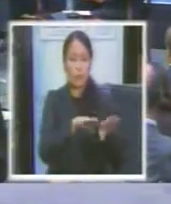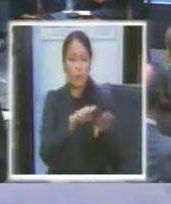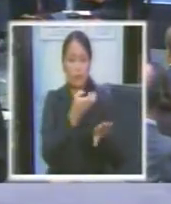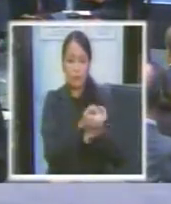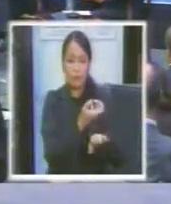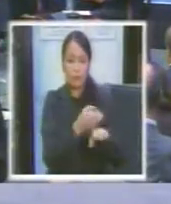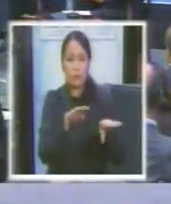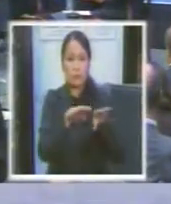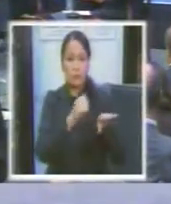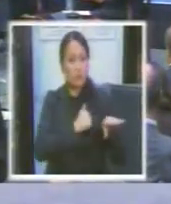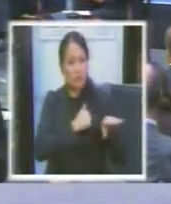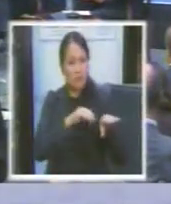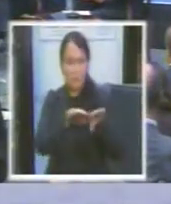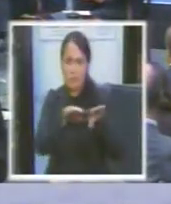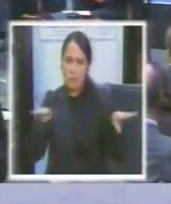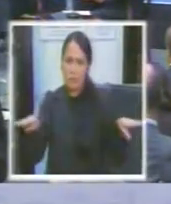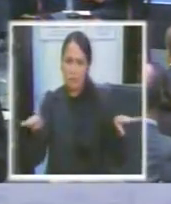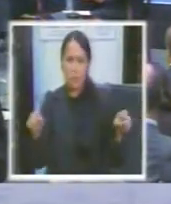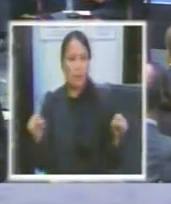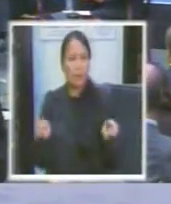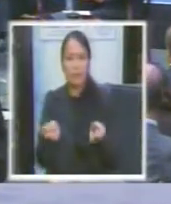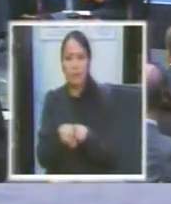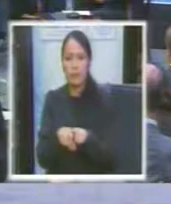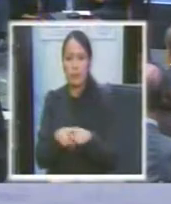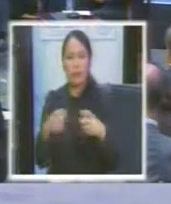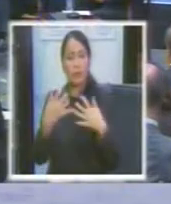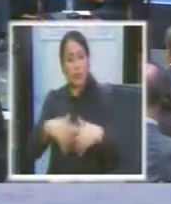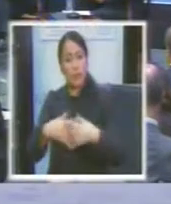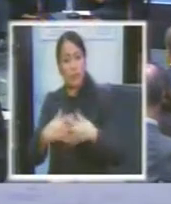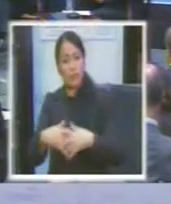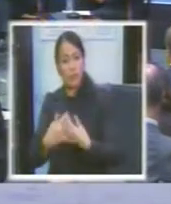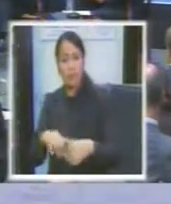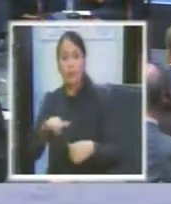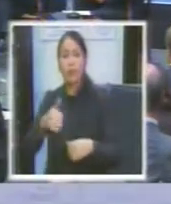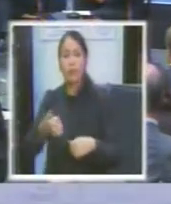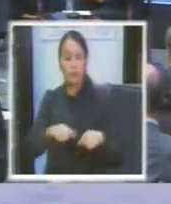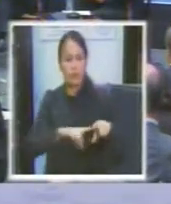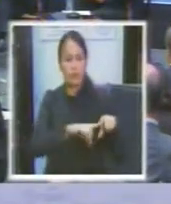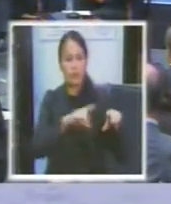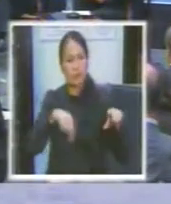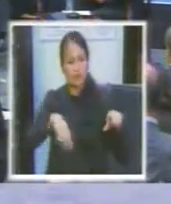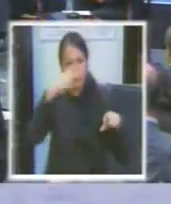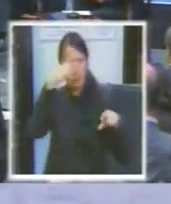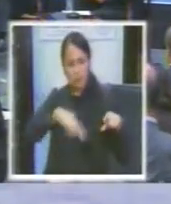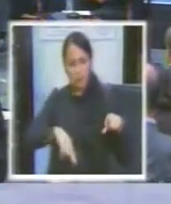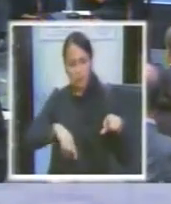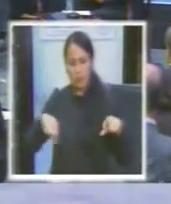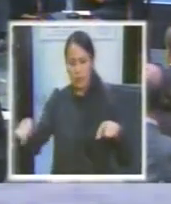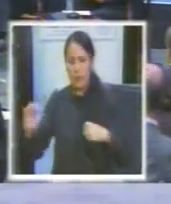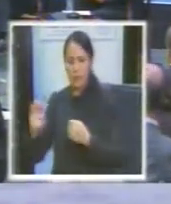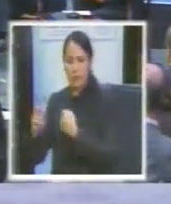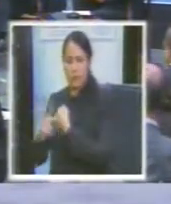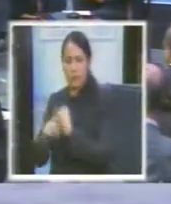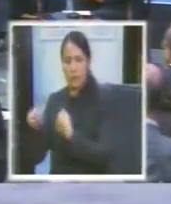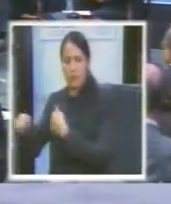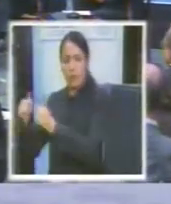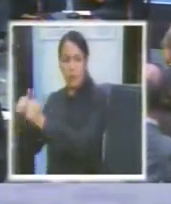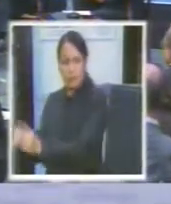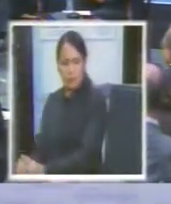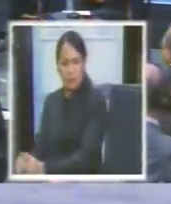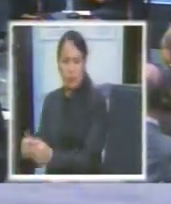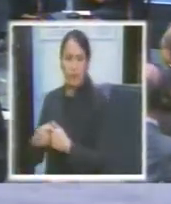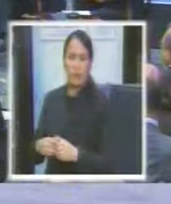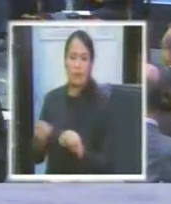Unidos y Canadá. Y lo mismo le estaba pasando a las empresas mexicanas en Europa, derivadas del proceso de